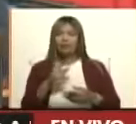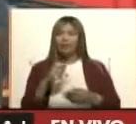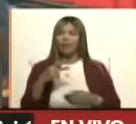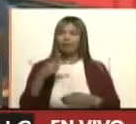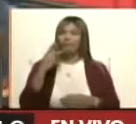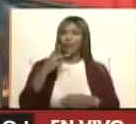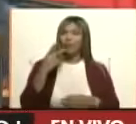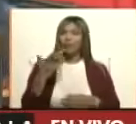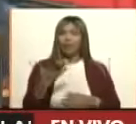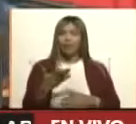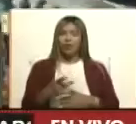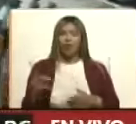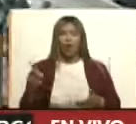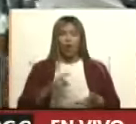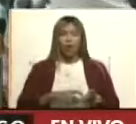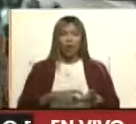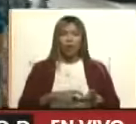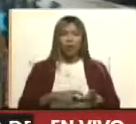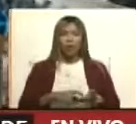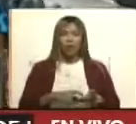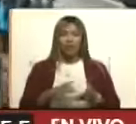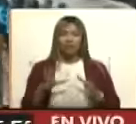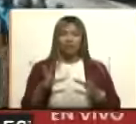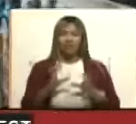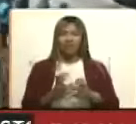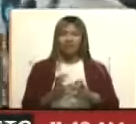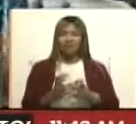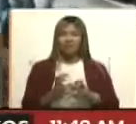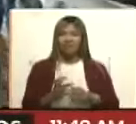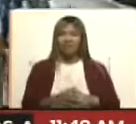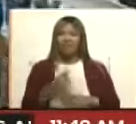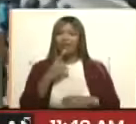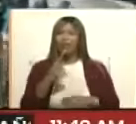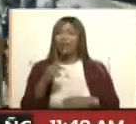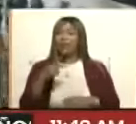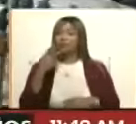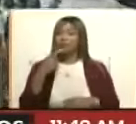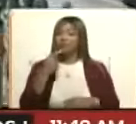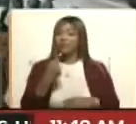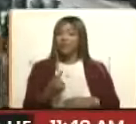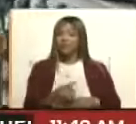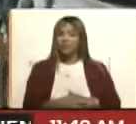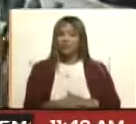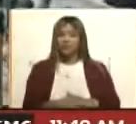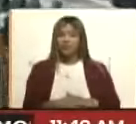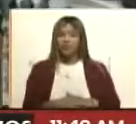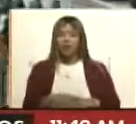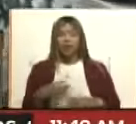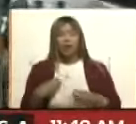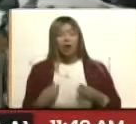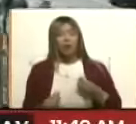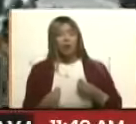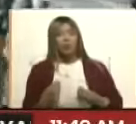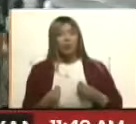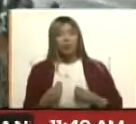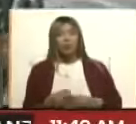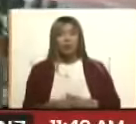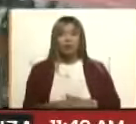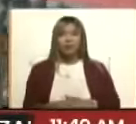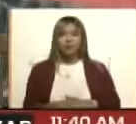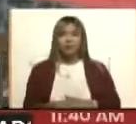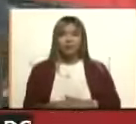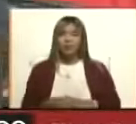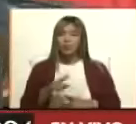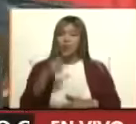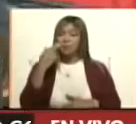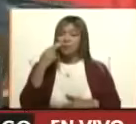diplomacia totalmente opaca, la opacidad de la diplomacia, diciendo, nos preocupa. Cuando